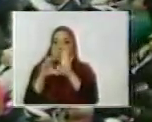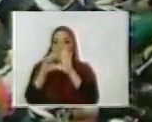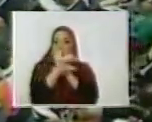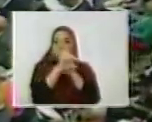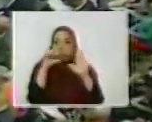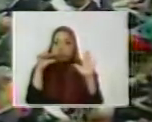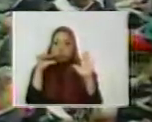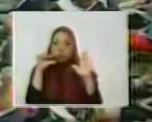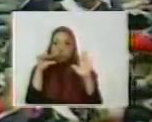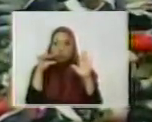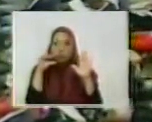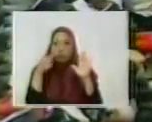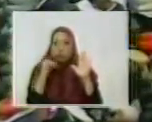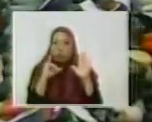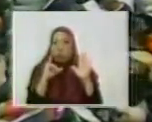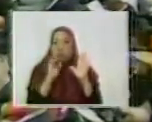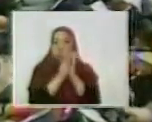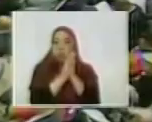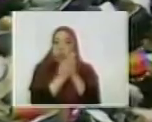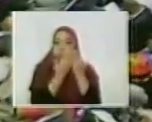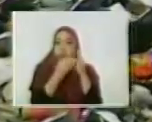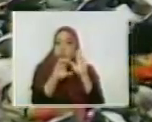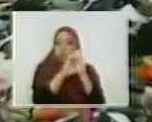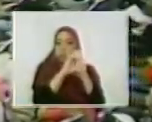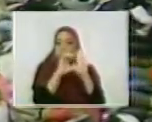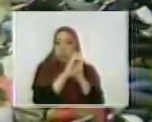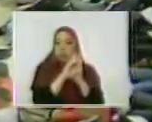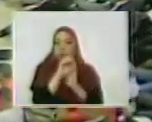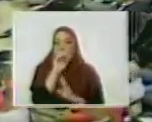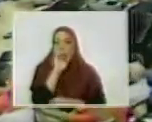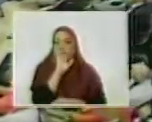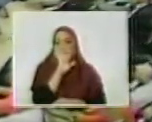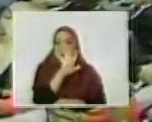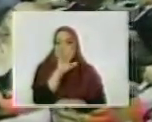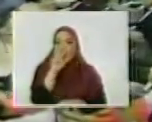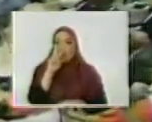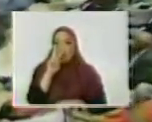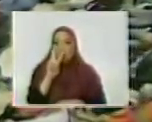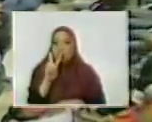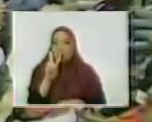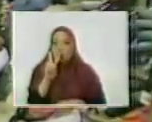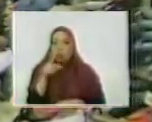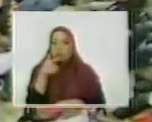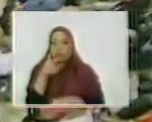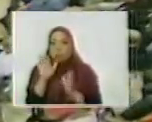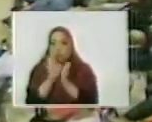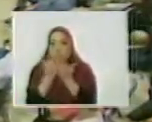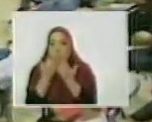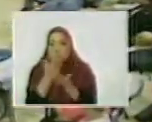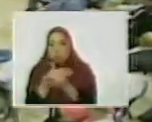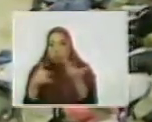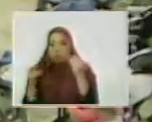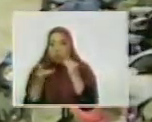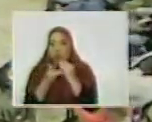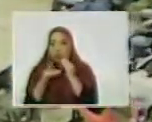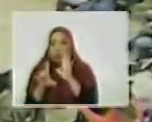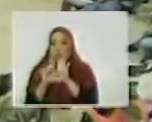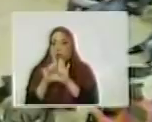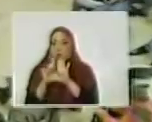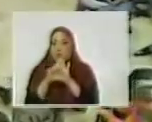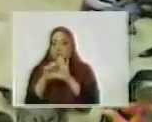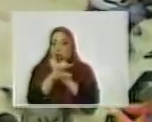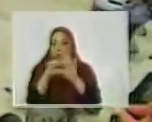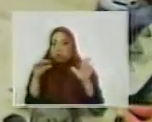artículo que pasaría a ser el artículo 52, y para que quede en el acta como técnica legislativa, los